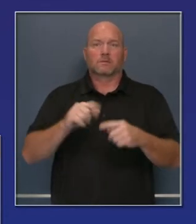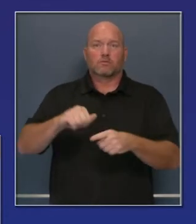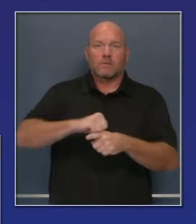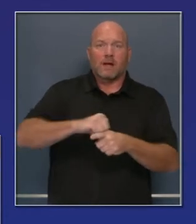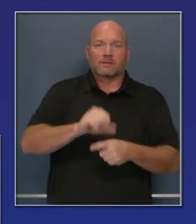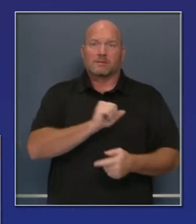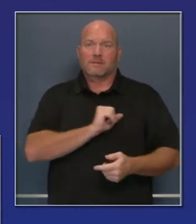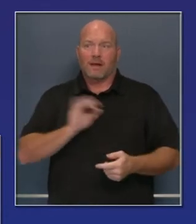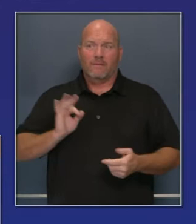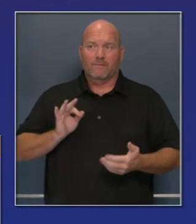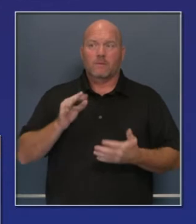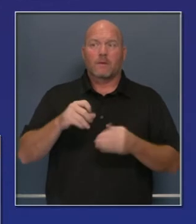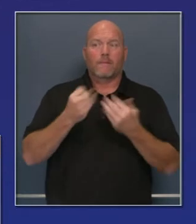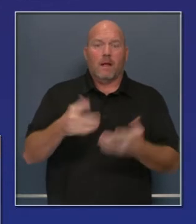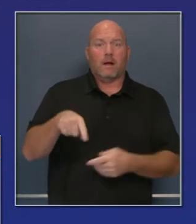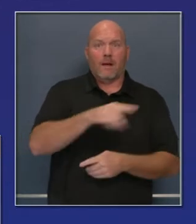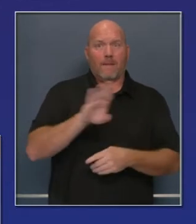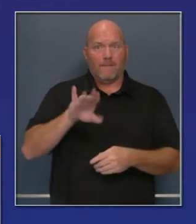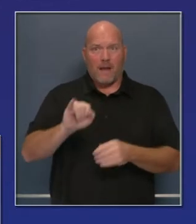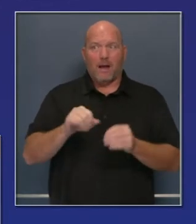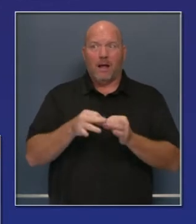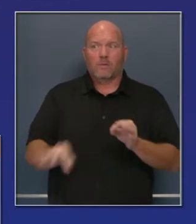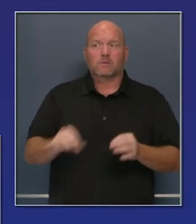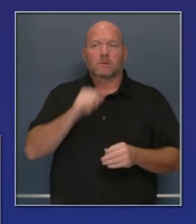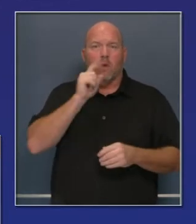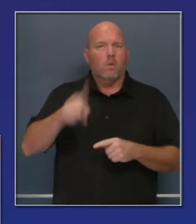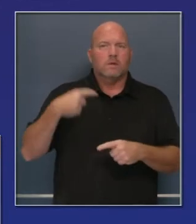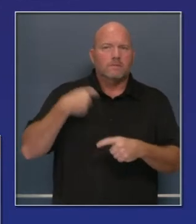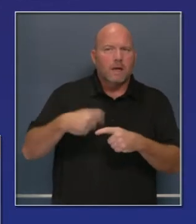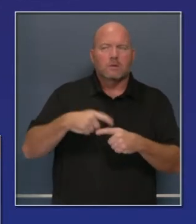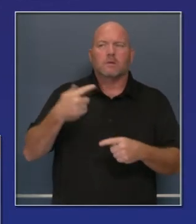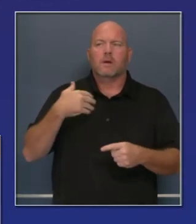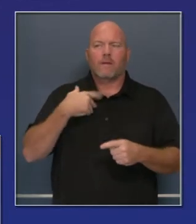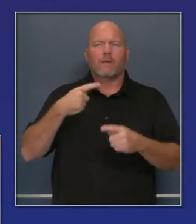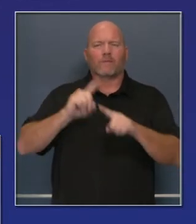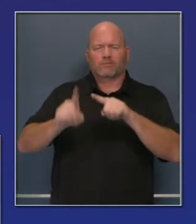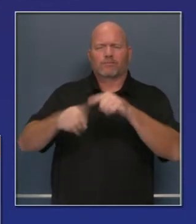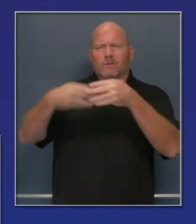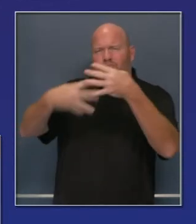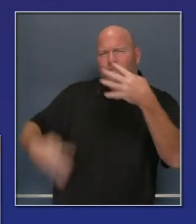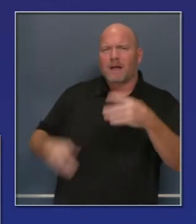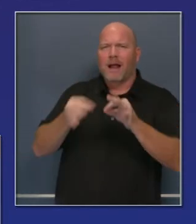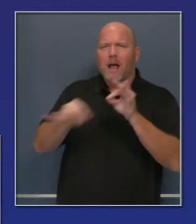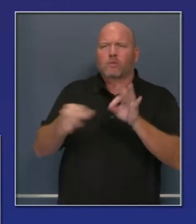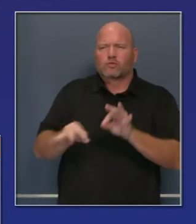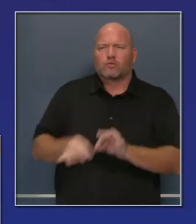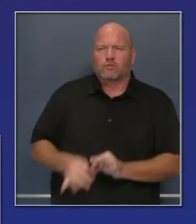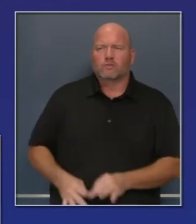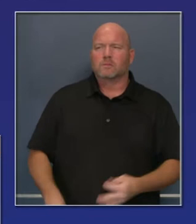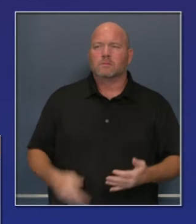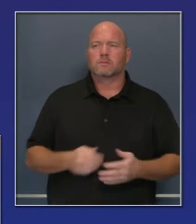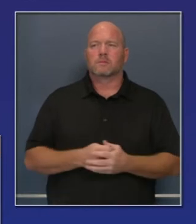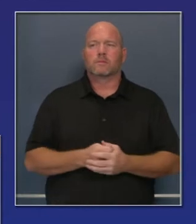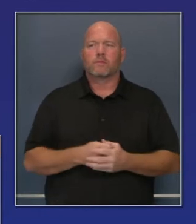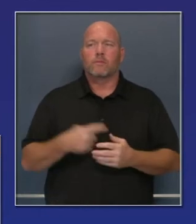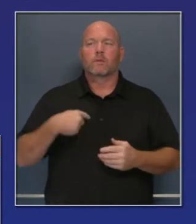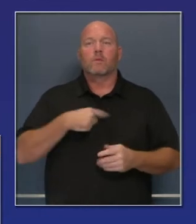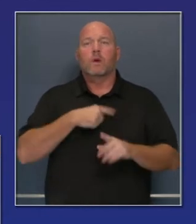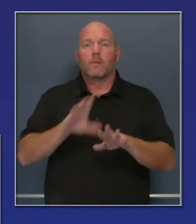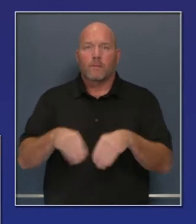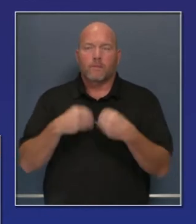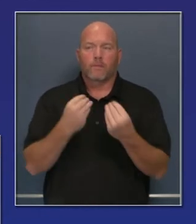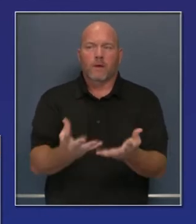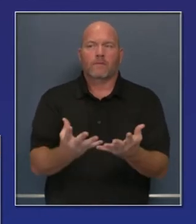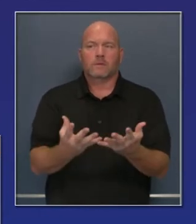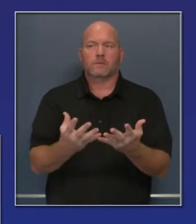11,000 personal entrenado, muchos de ellos bilingües, no solo en español, sino también en cantonés, mandarín, Hmong, muchos